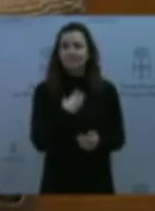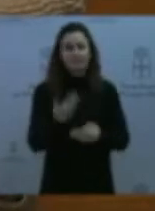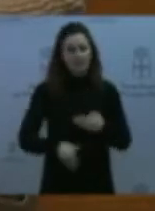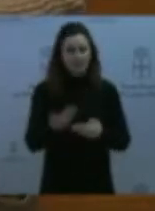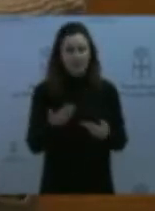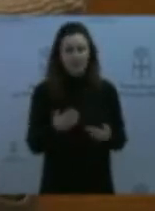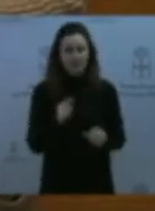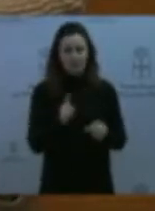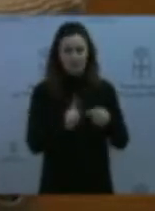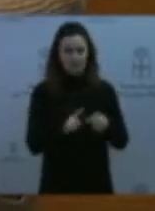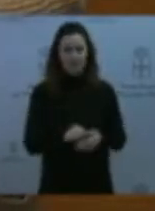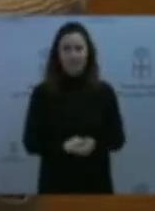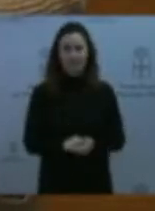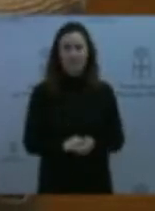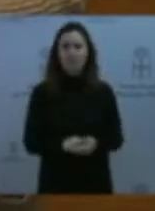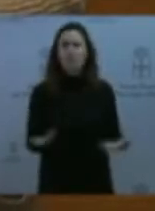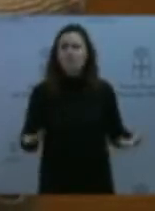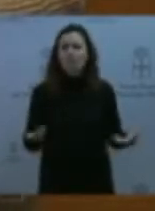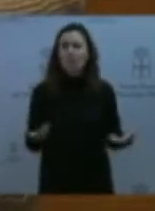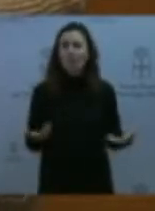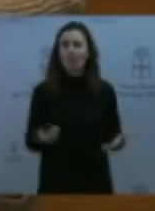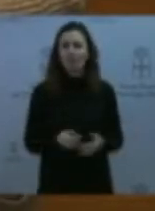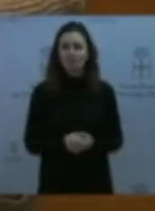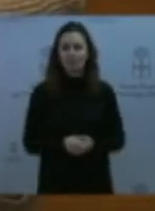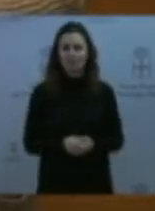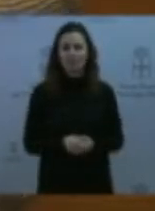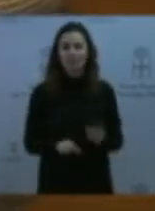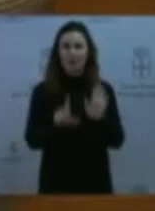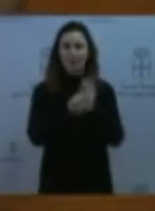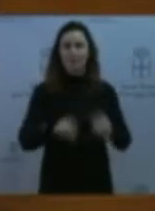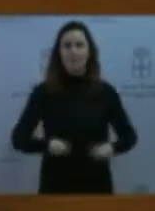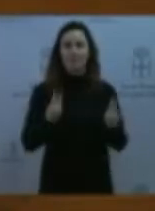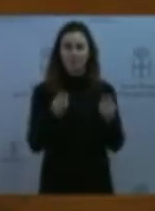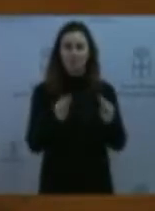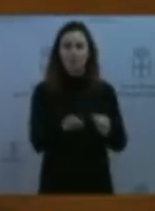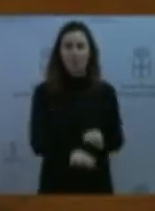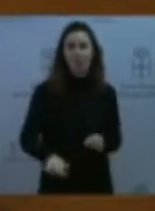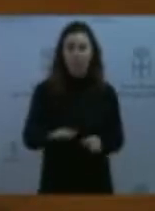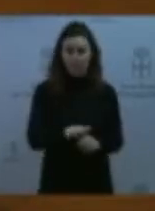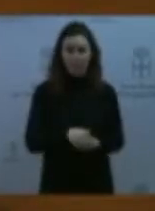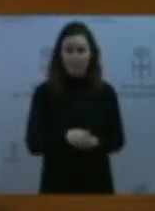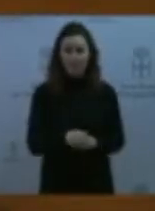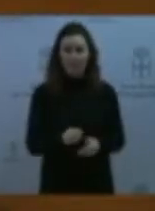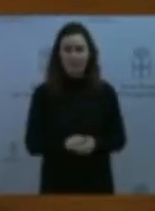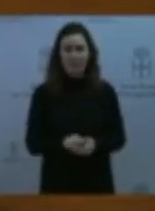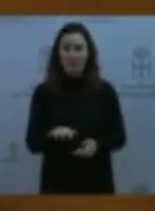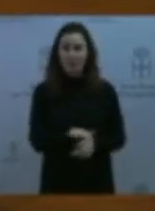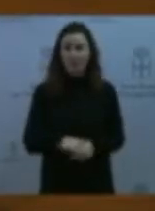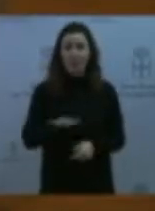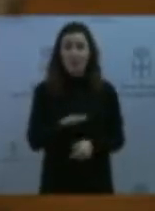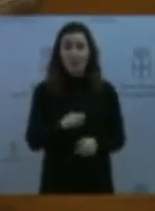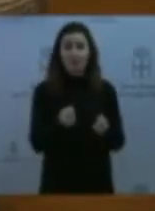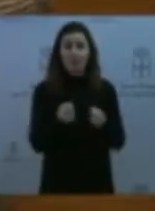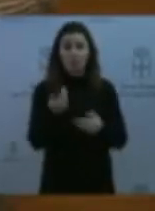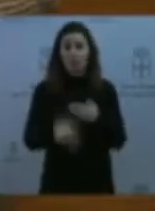permite, además, sobre esas zonas que no están acotadas, permite recibir las